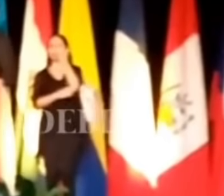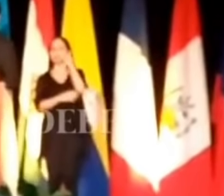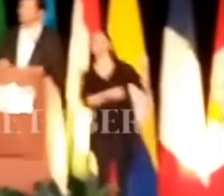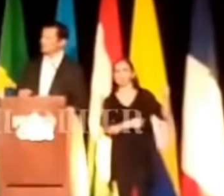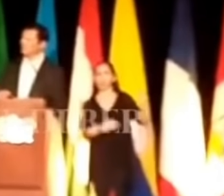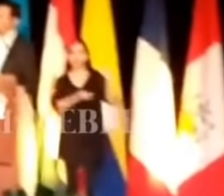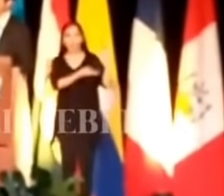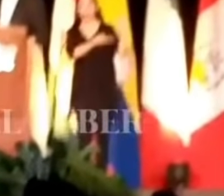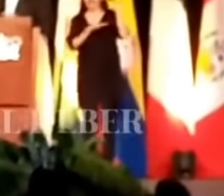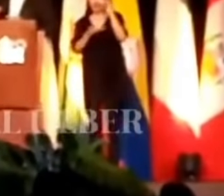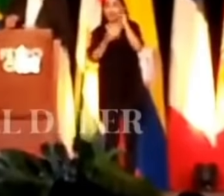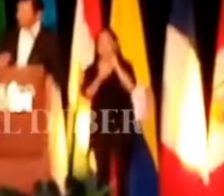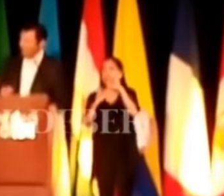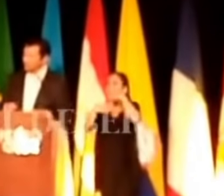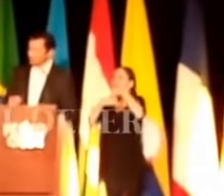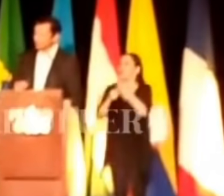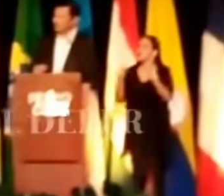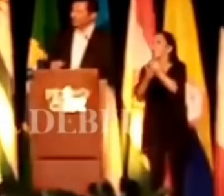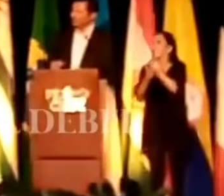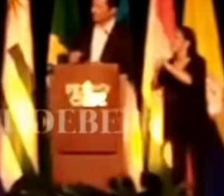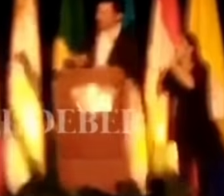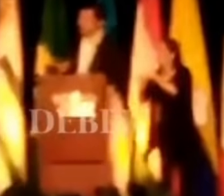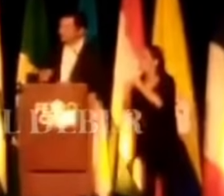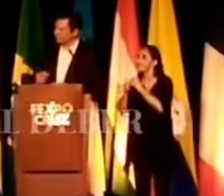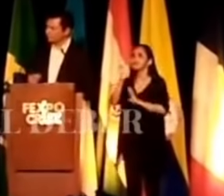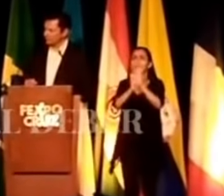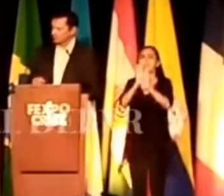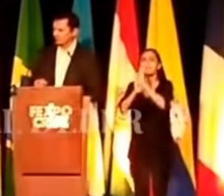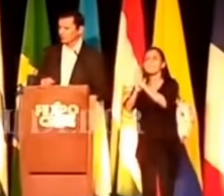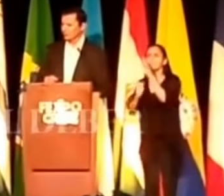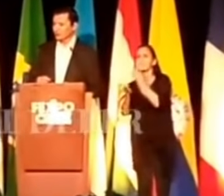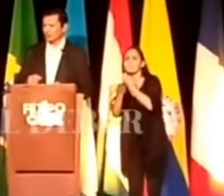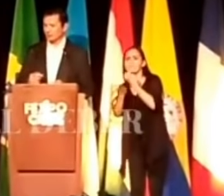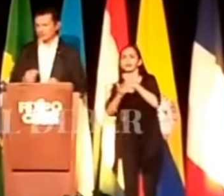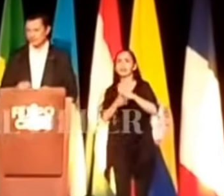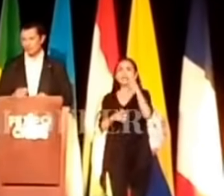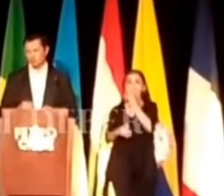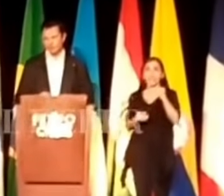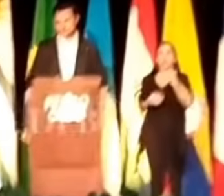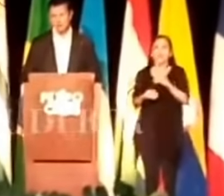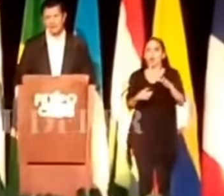inter el crecimiento económico